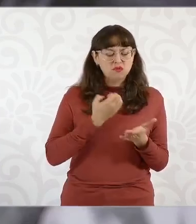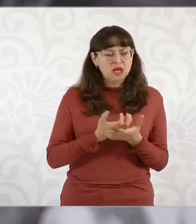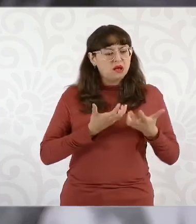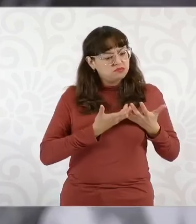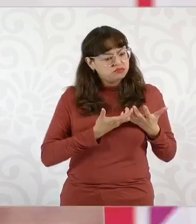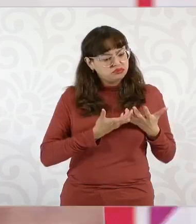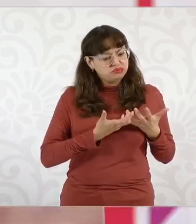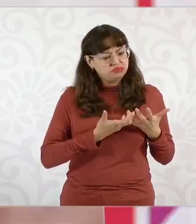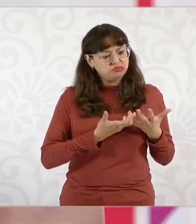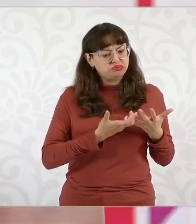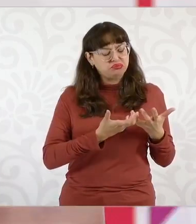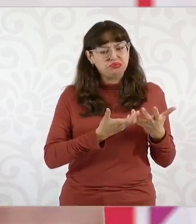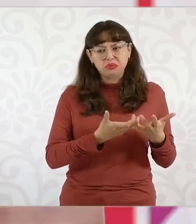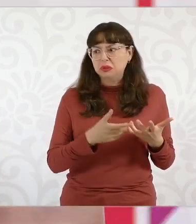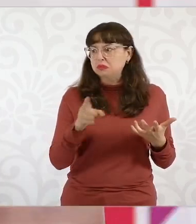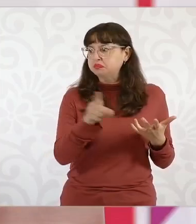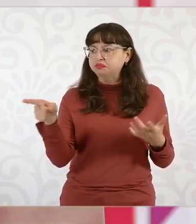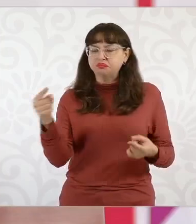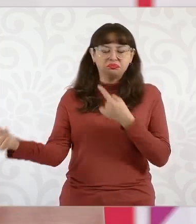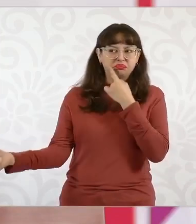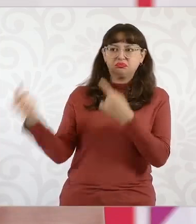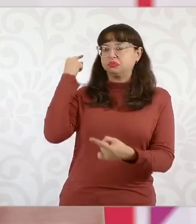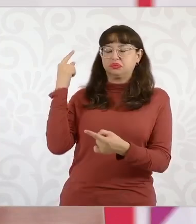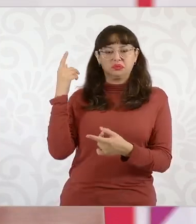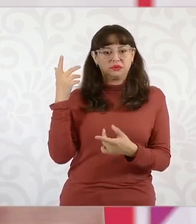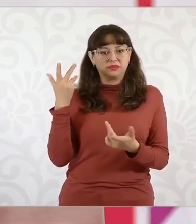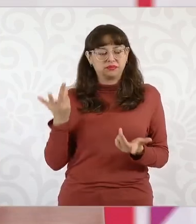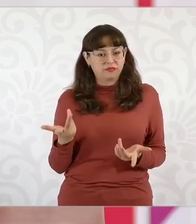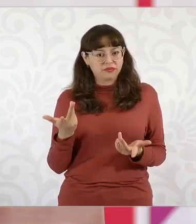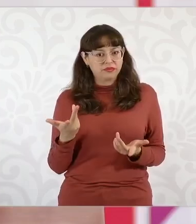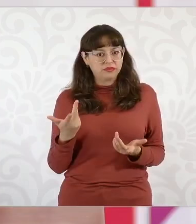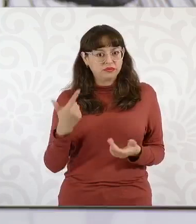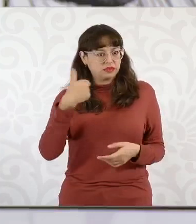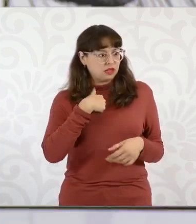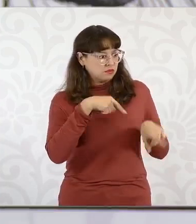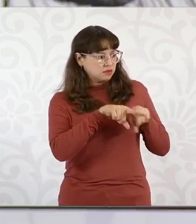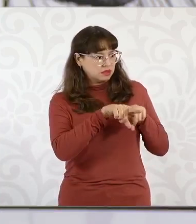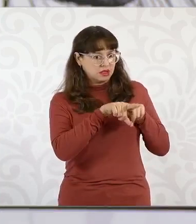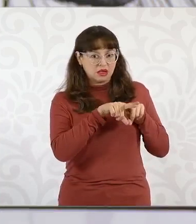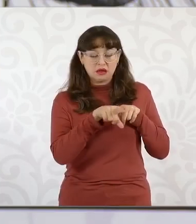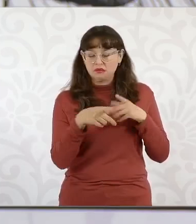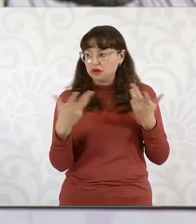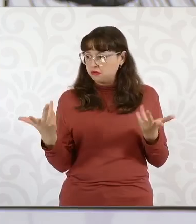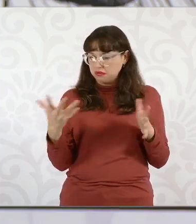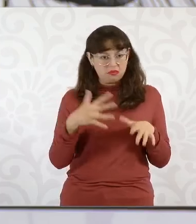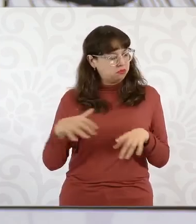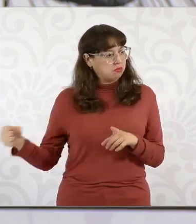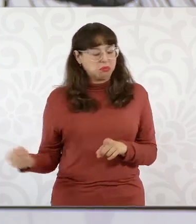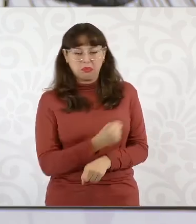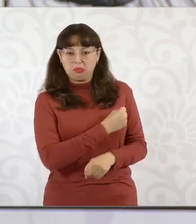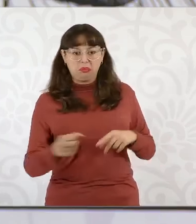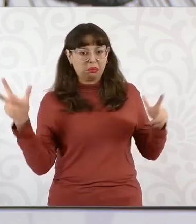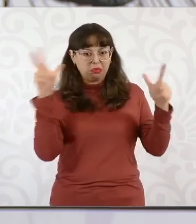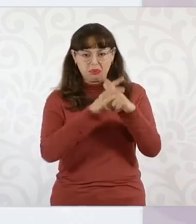hicieron una ofensa contra una de las compañeras que iba caminando, iba mi hermano, y los porros lo agarraron a trancazos.